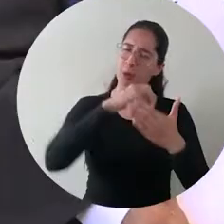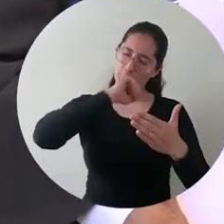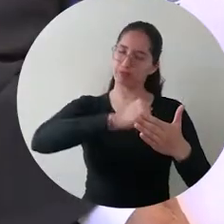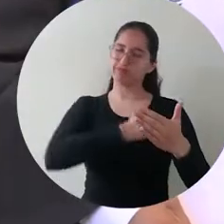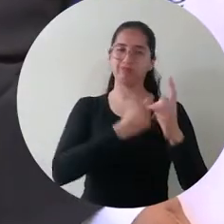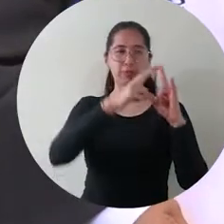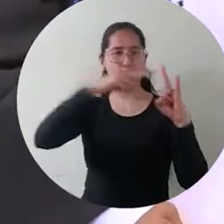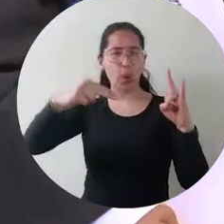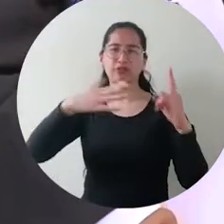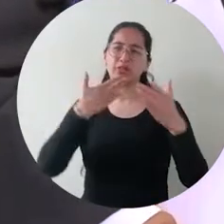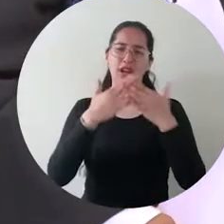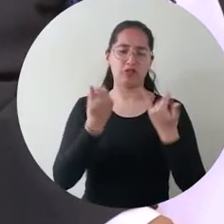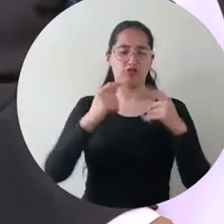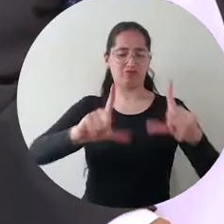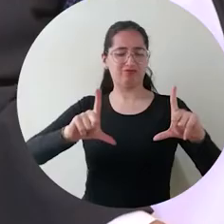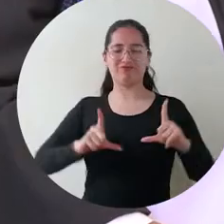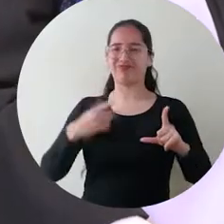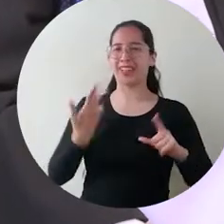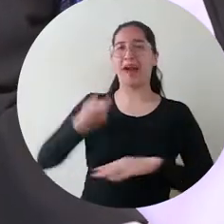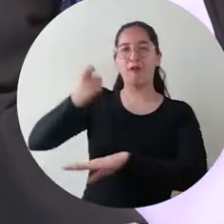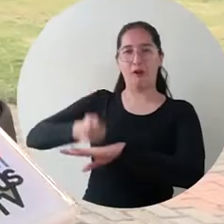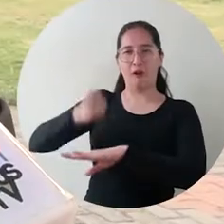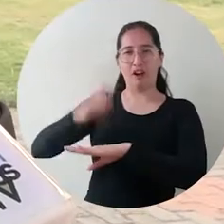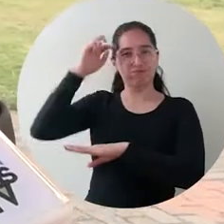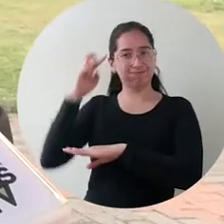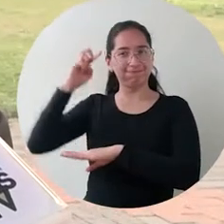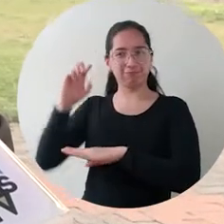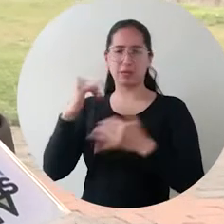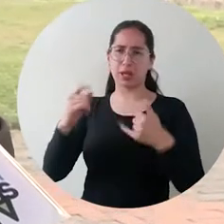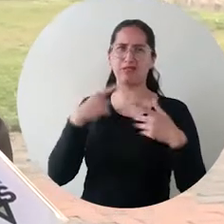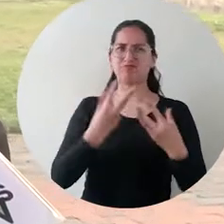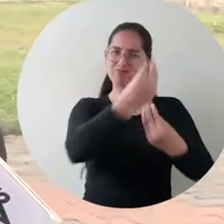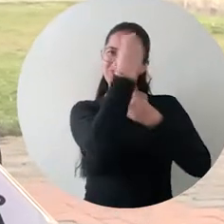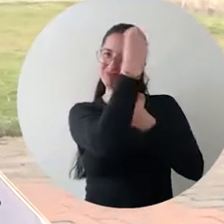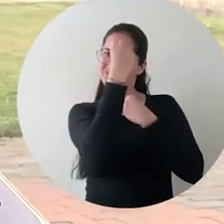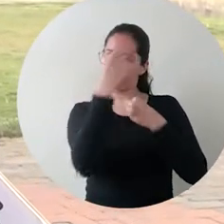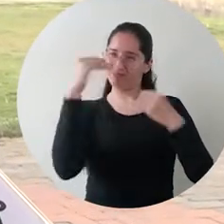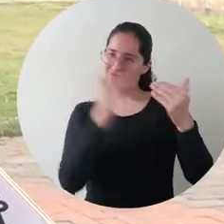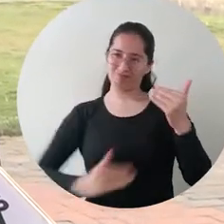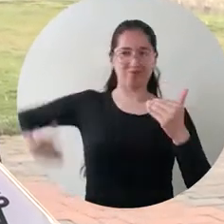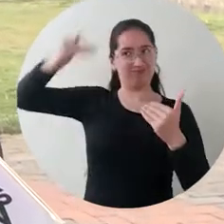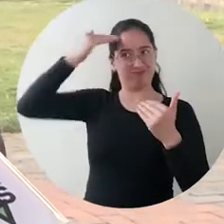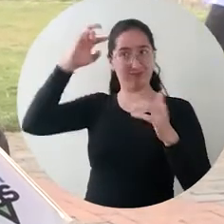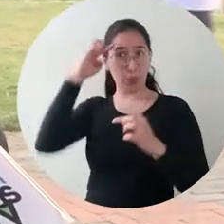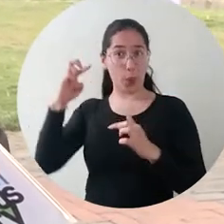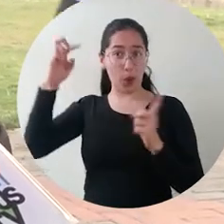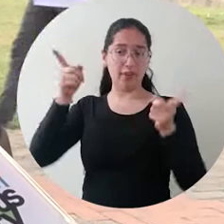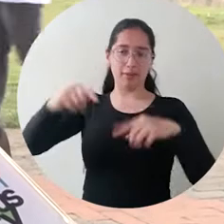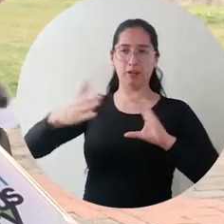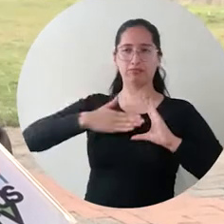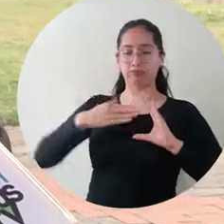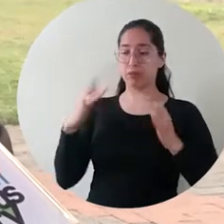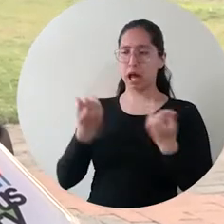Agradecido con mi alma mater por darme la oportunidad de recibirme como abogado. Indudablemente me ayudaron a crecer profesional y personalmente a